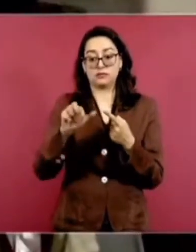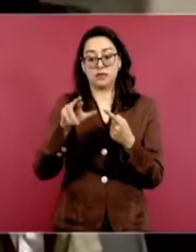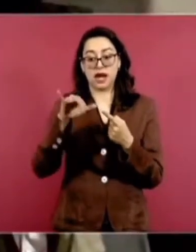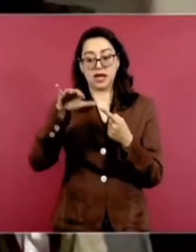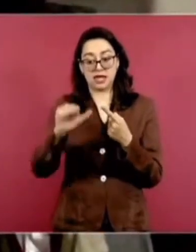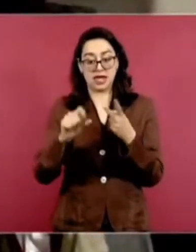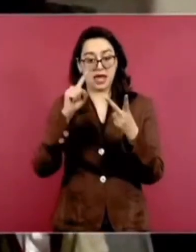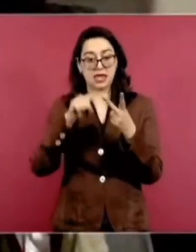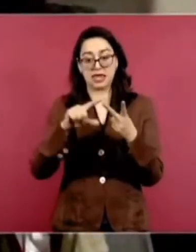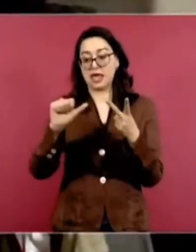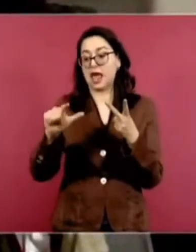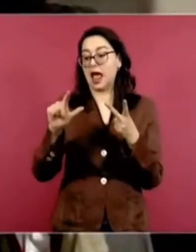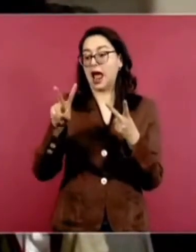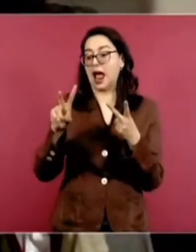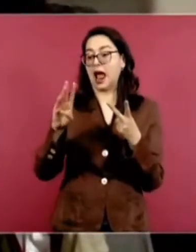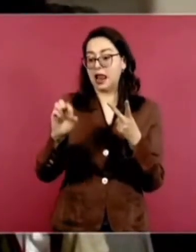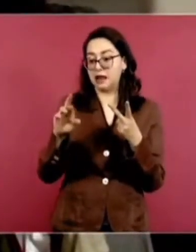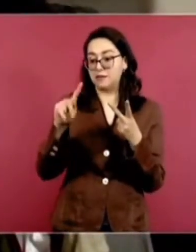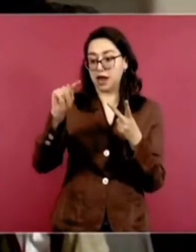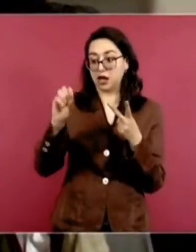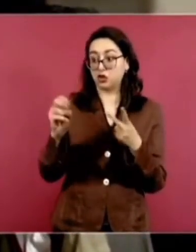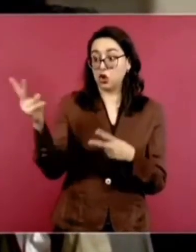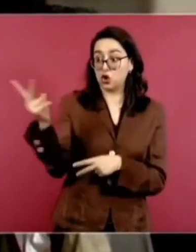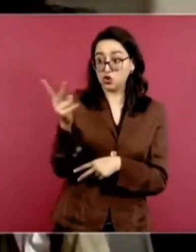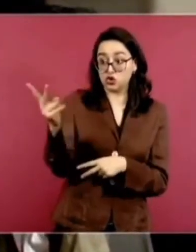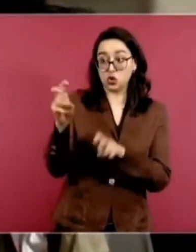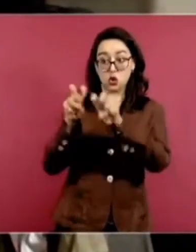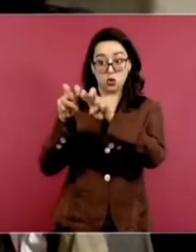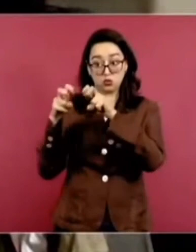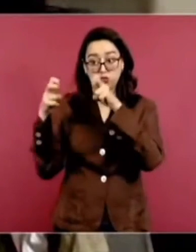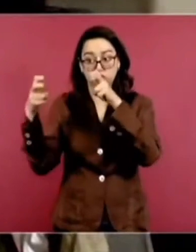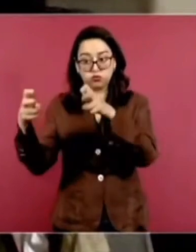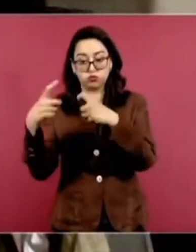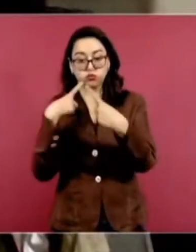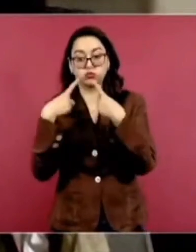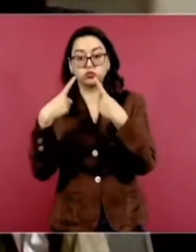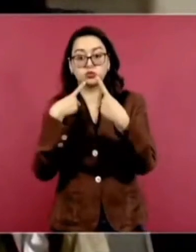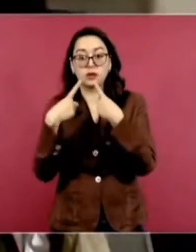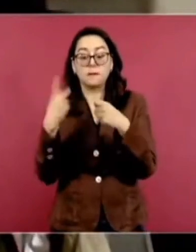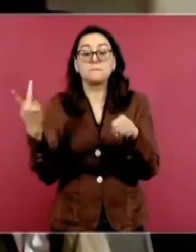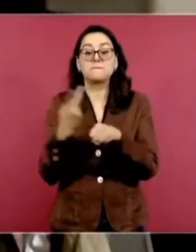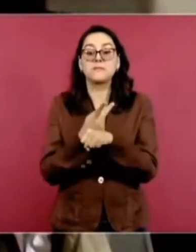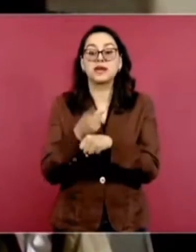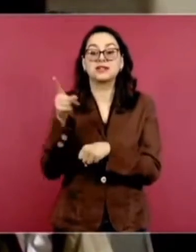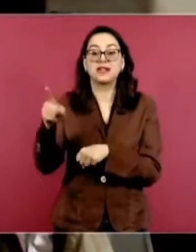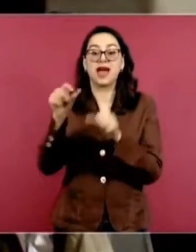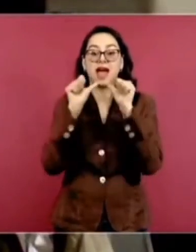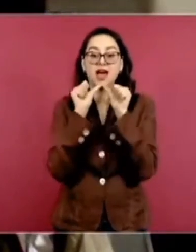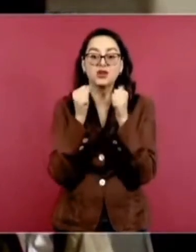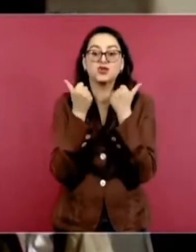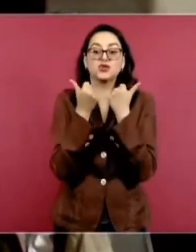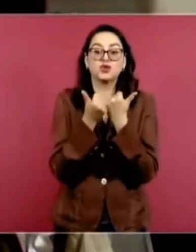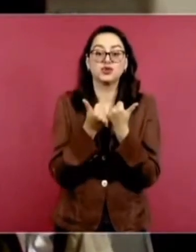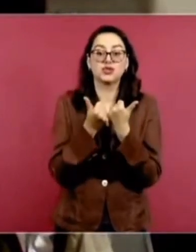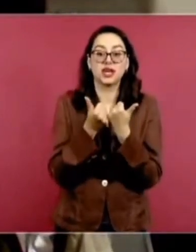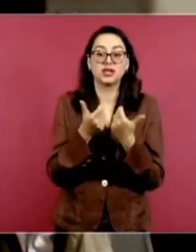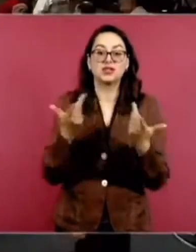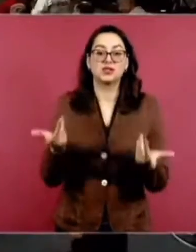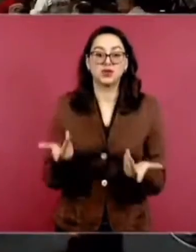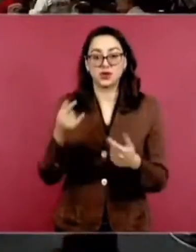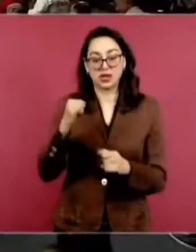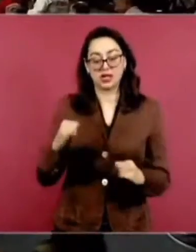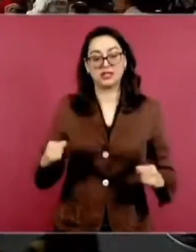Pérez Dayán, que al mismo tiempo están o son militantes de una asociación civil que se llama